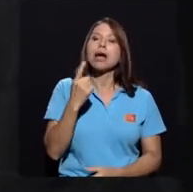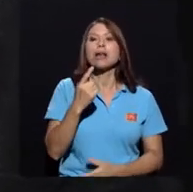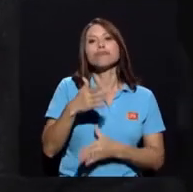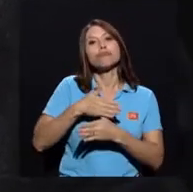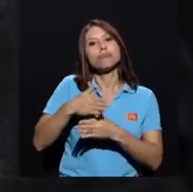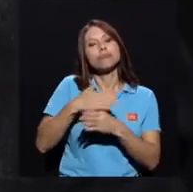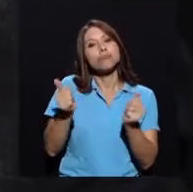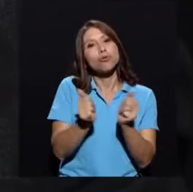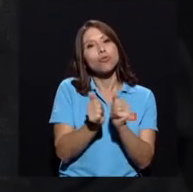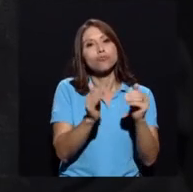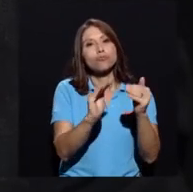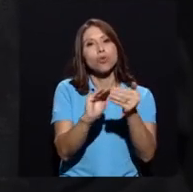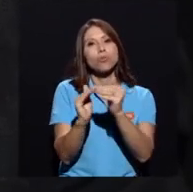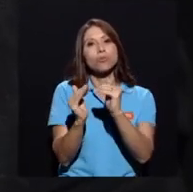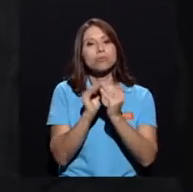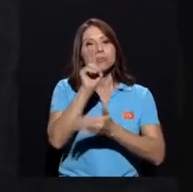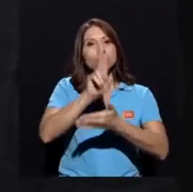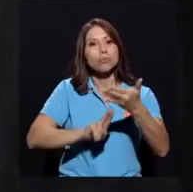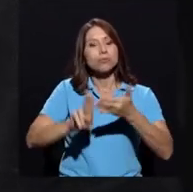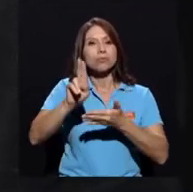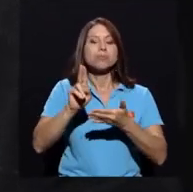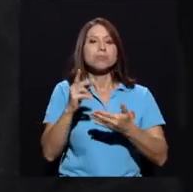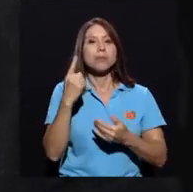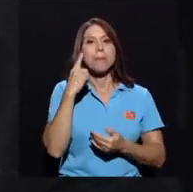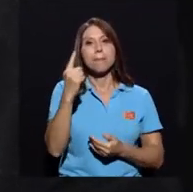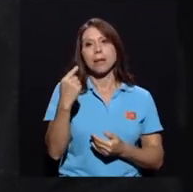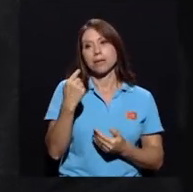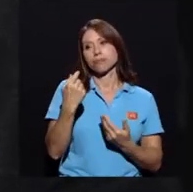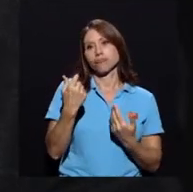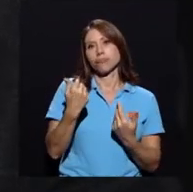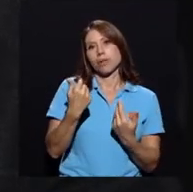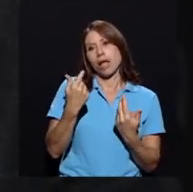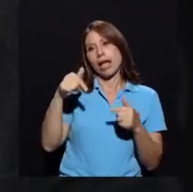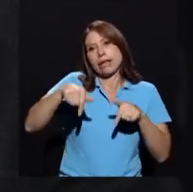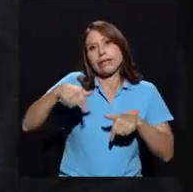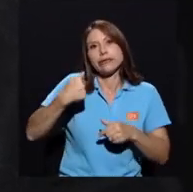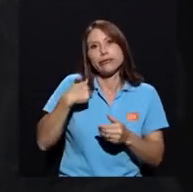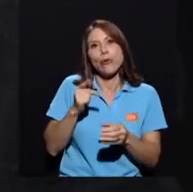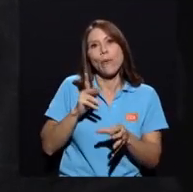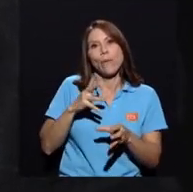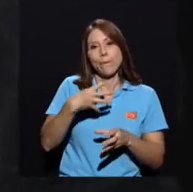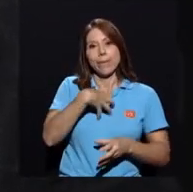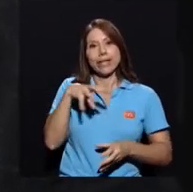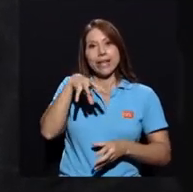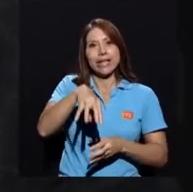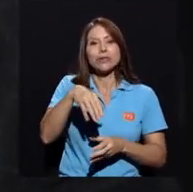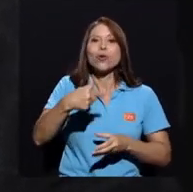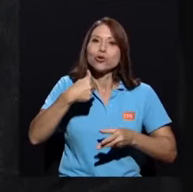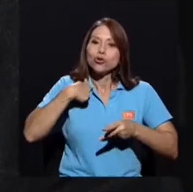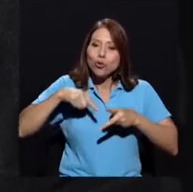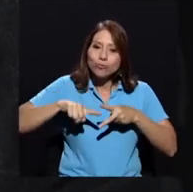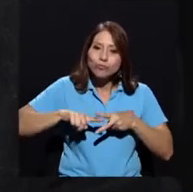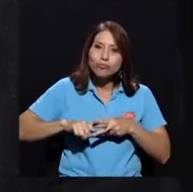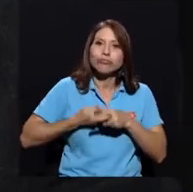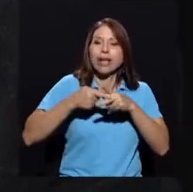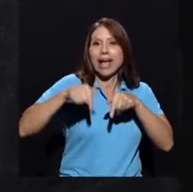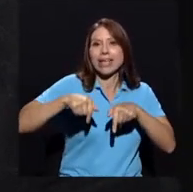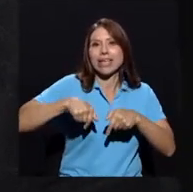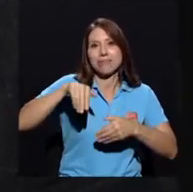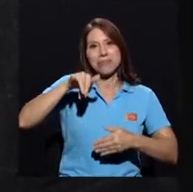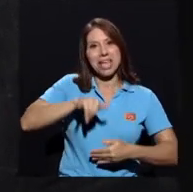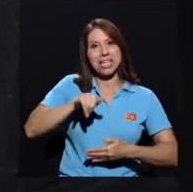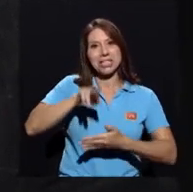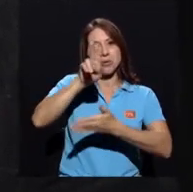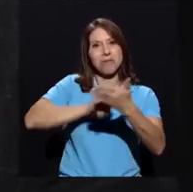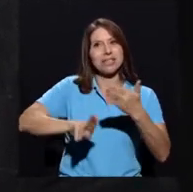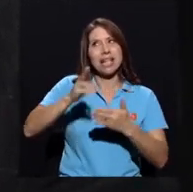la comunidad universitaria a la que yo pertenezco, que nací aquí en esta universidad hace tantos